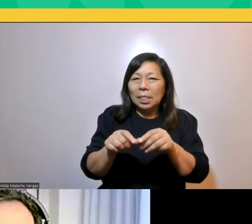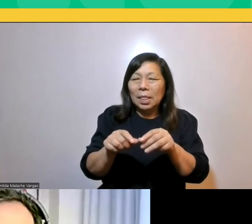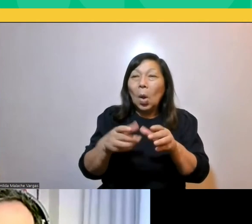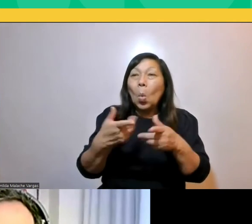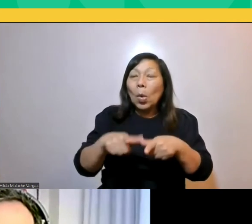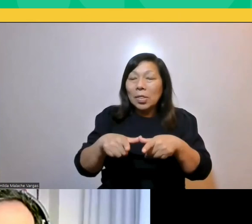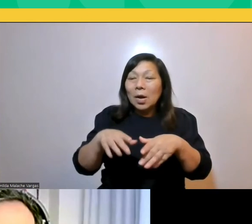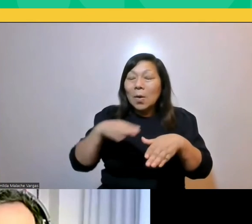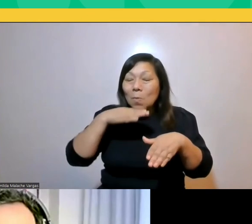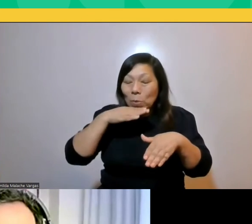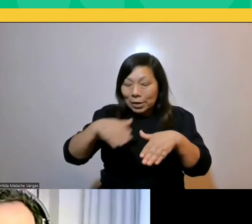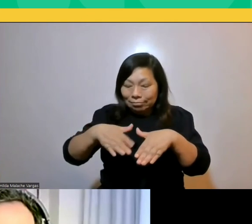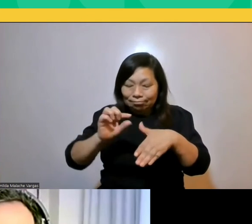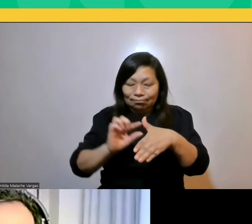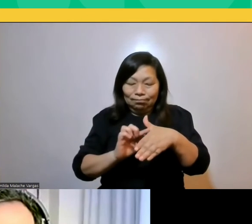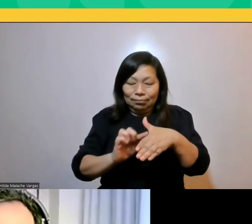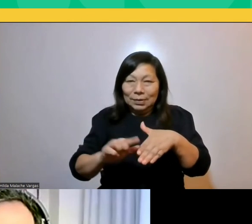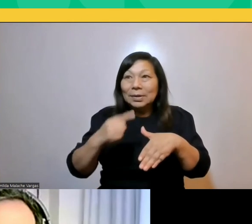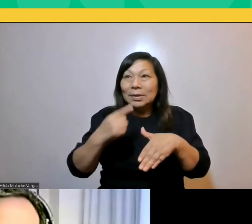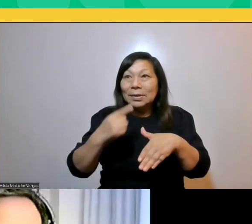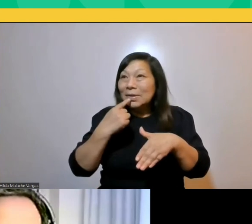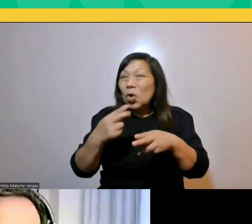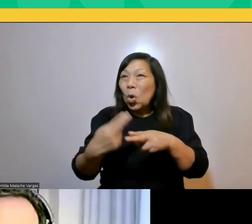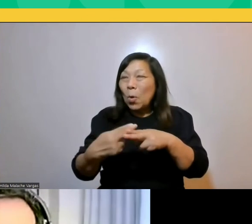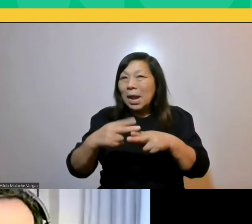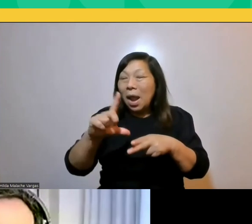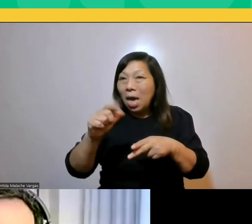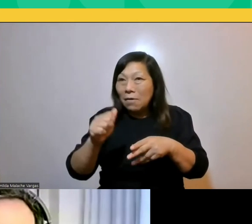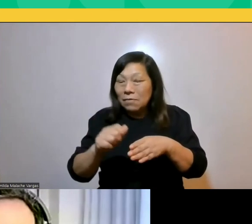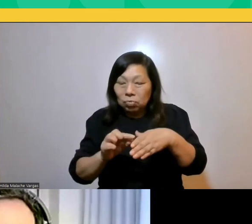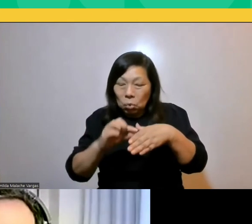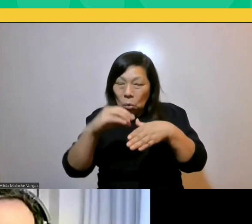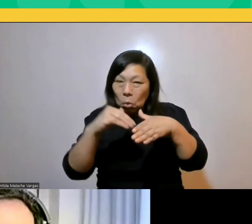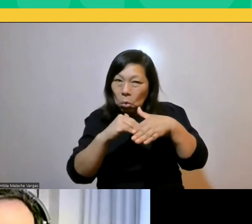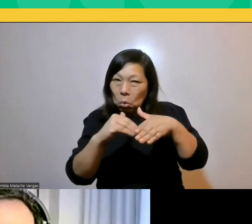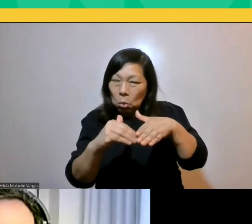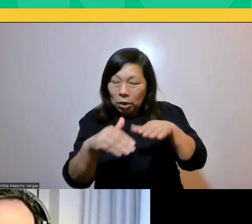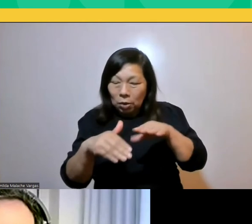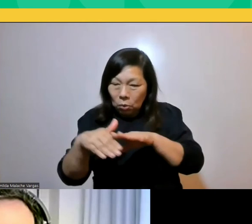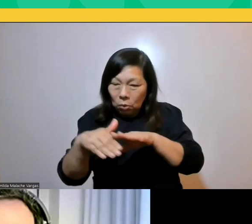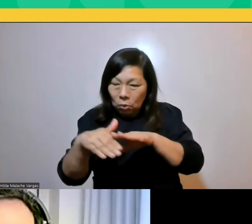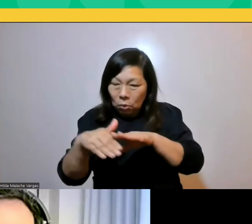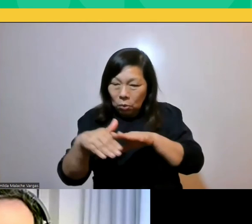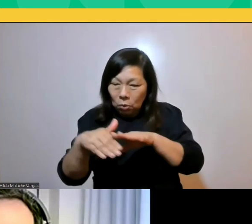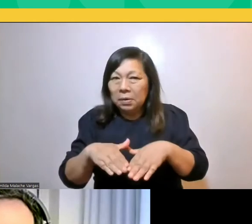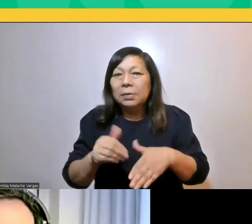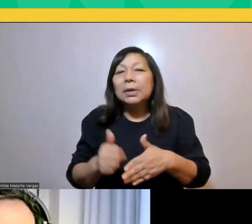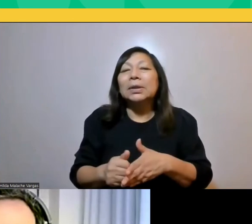labio mayor. Funciona como lubricante a nivel de esa zona, pero su acúmulo puede